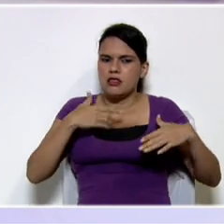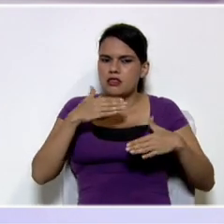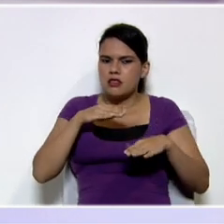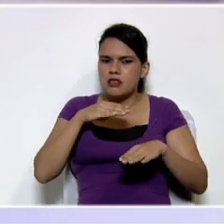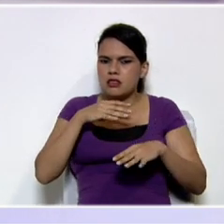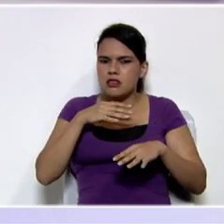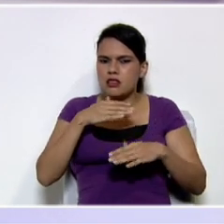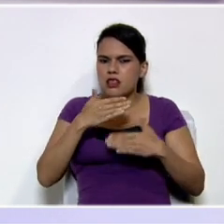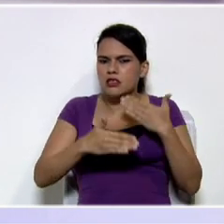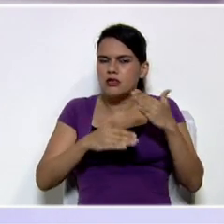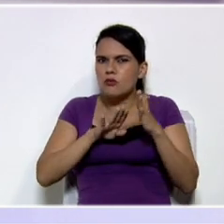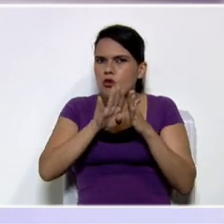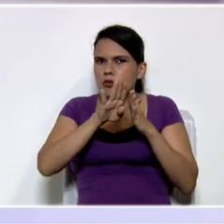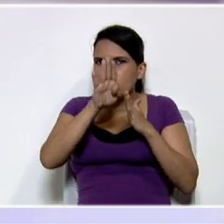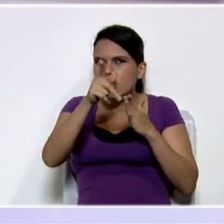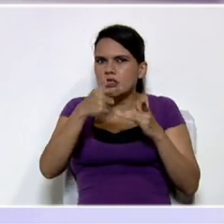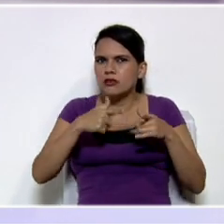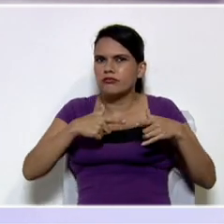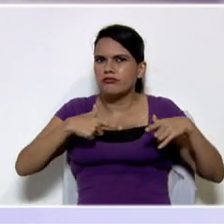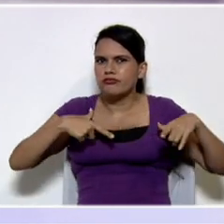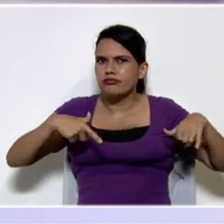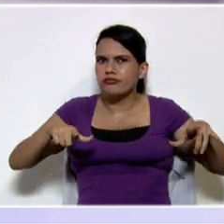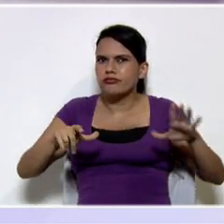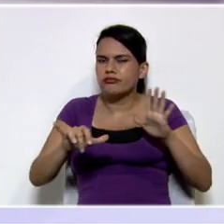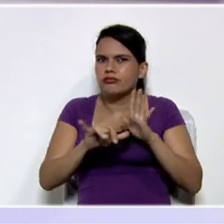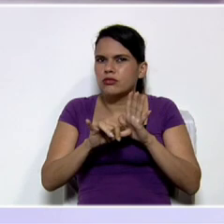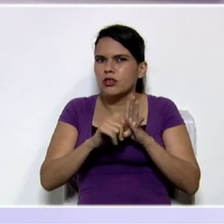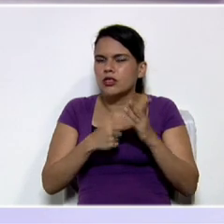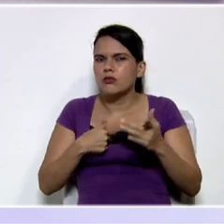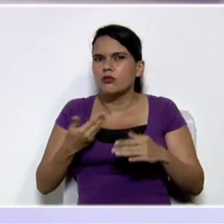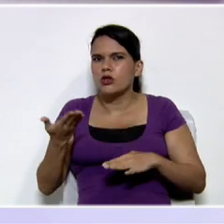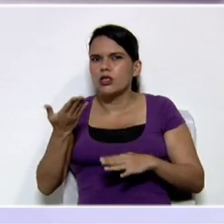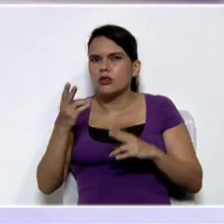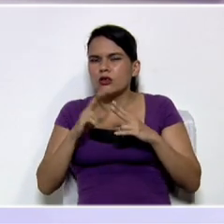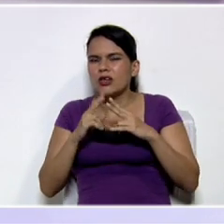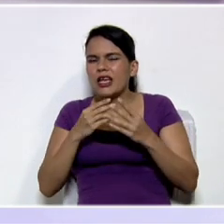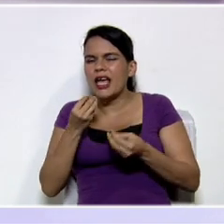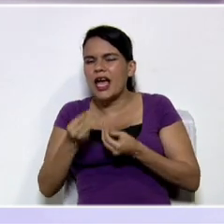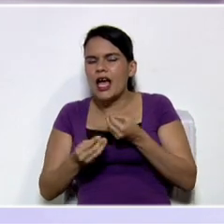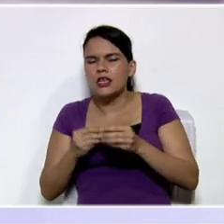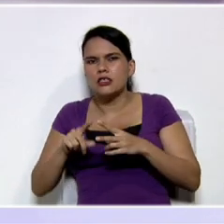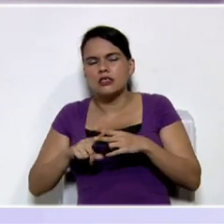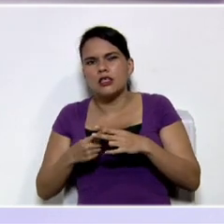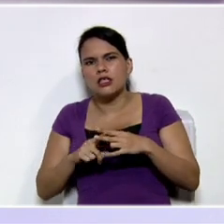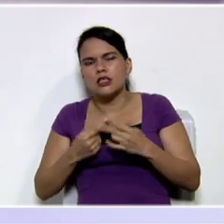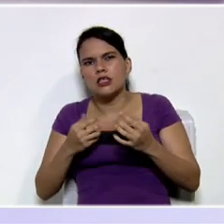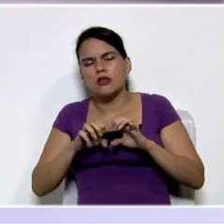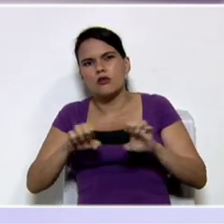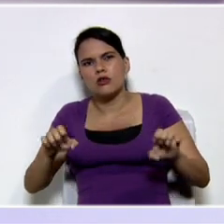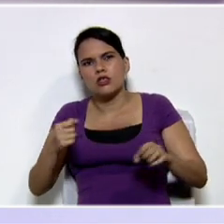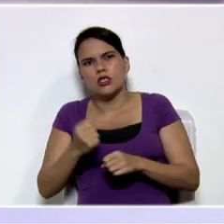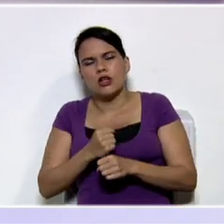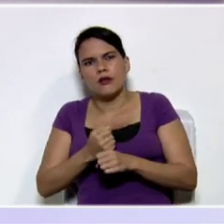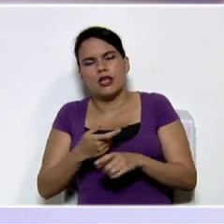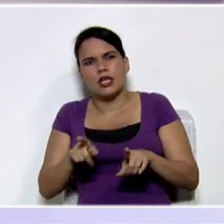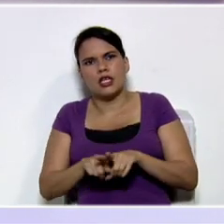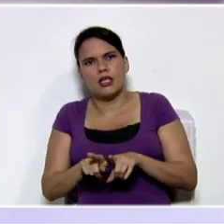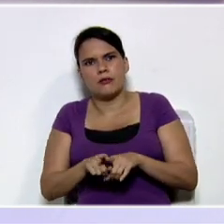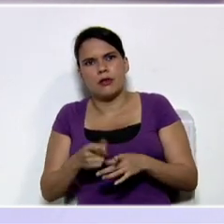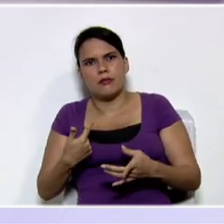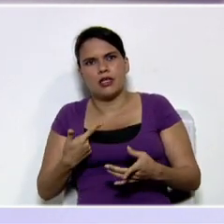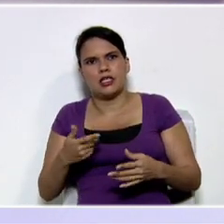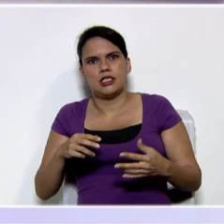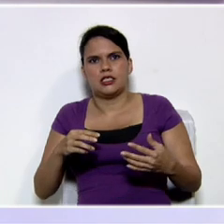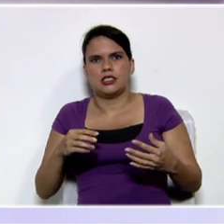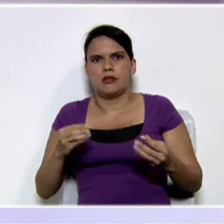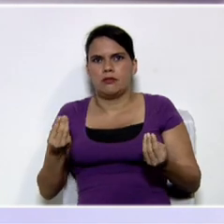Por eso es importante que conozcamos un poquito qué realiza ese taller de educación laboral y que por supuesto va a estar siempre